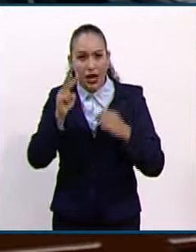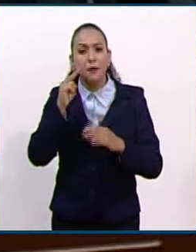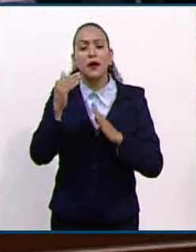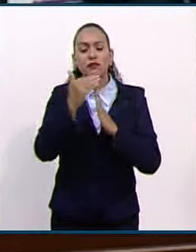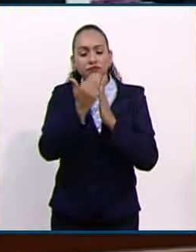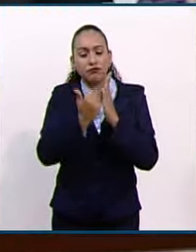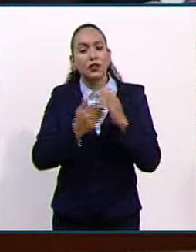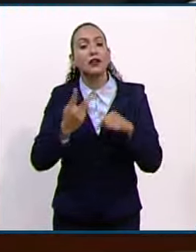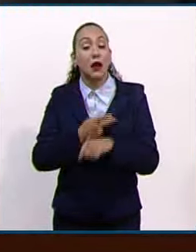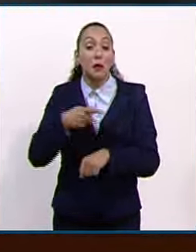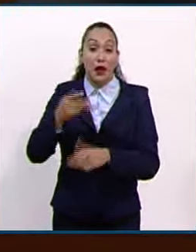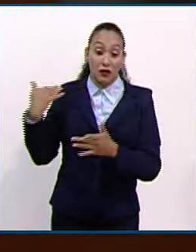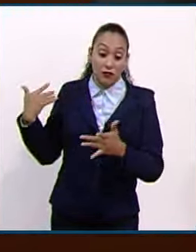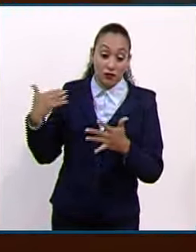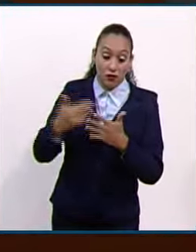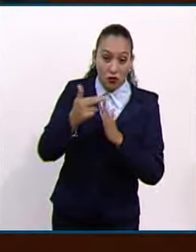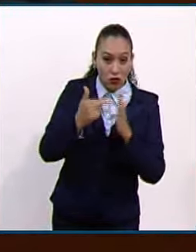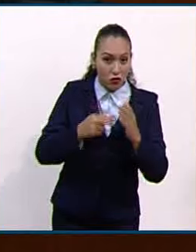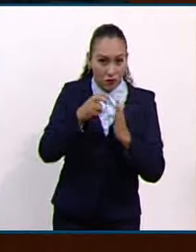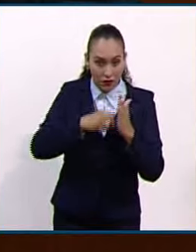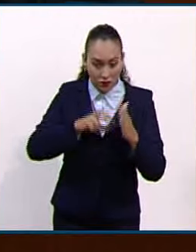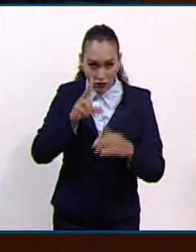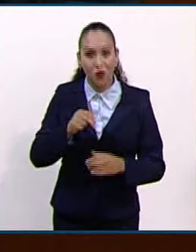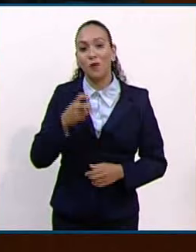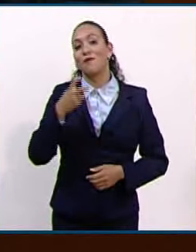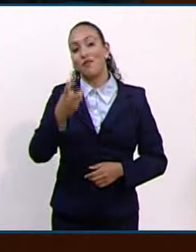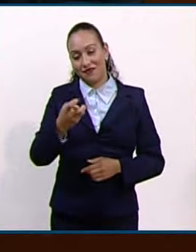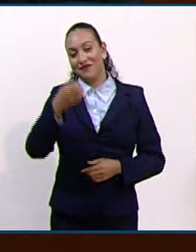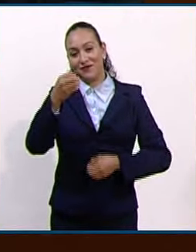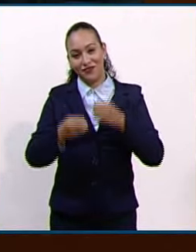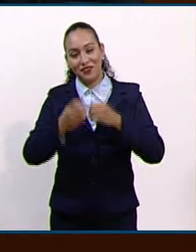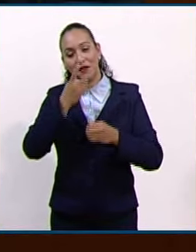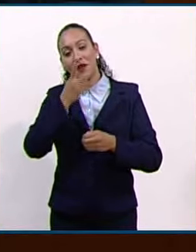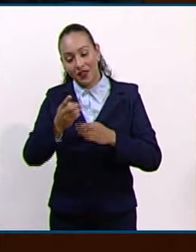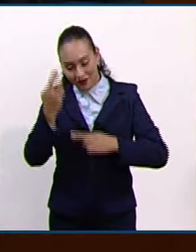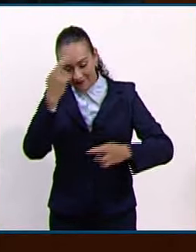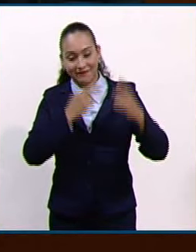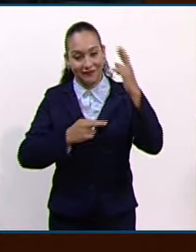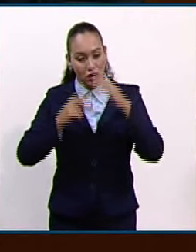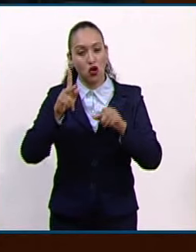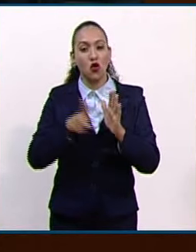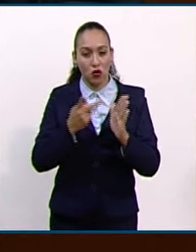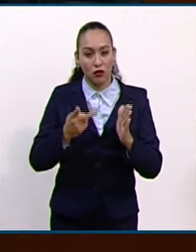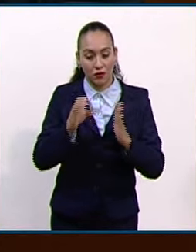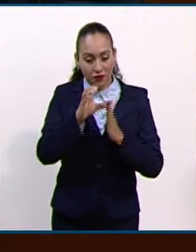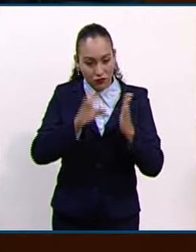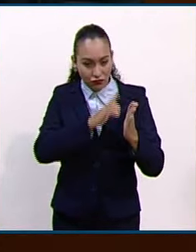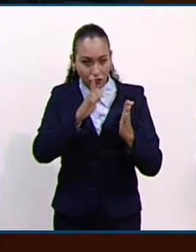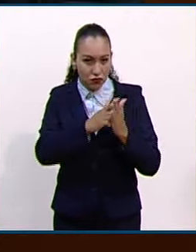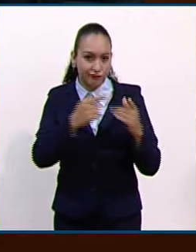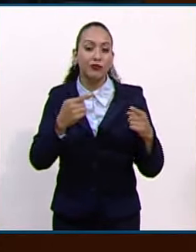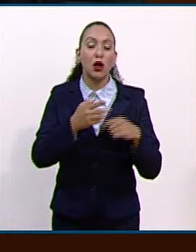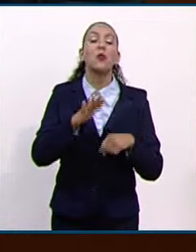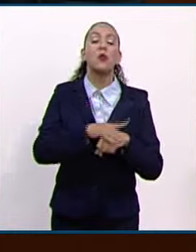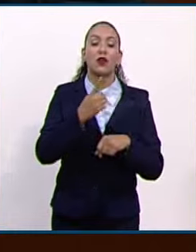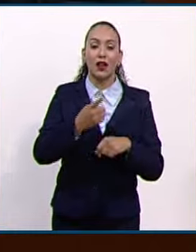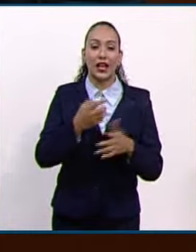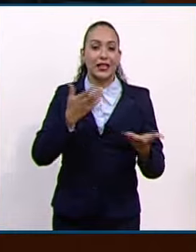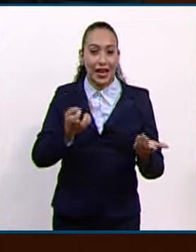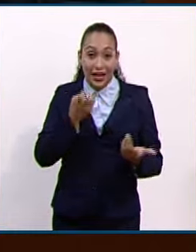la fecha no modificó la norma. Por eso es que la Corte realizó la declaratoria general de inconstitucionalidad, por lo que ya no